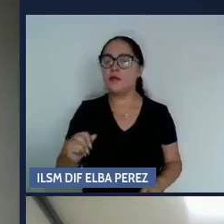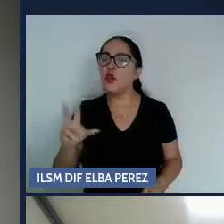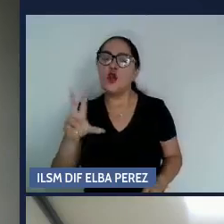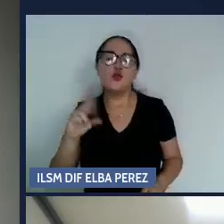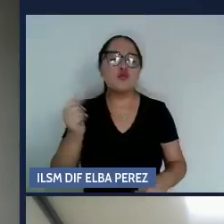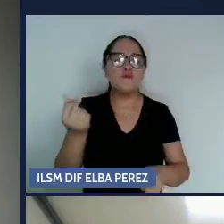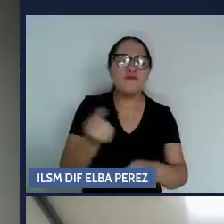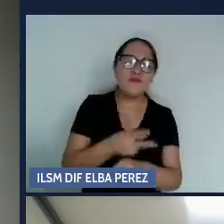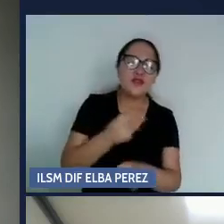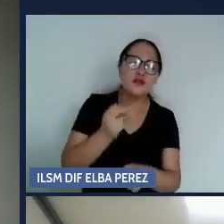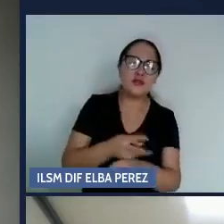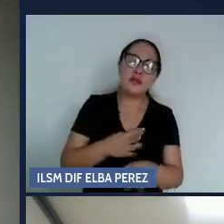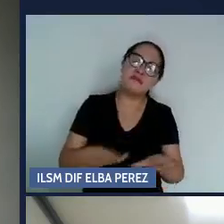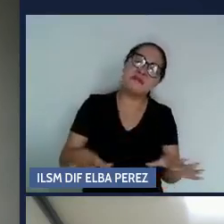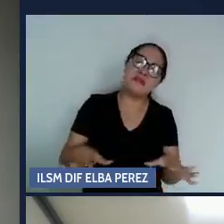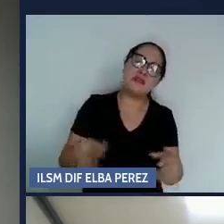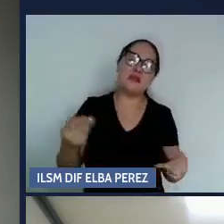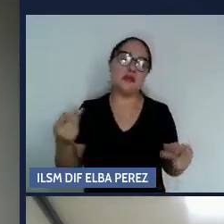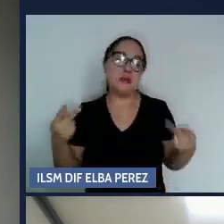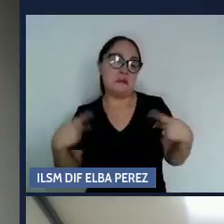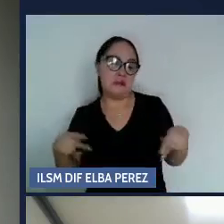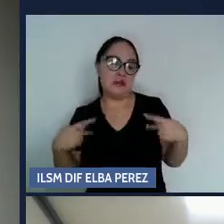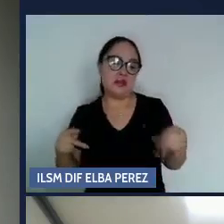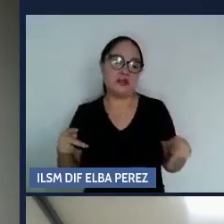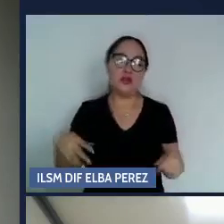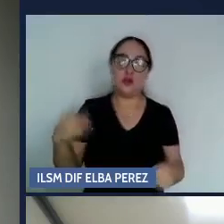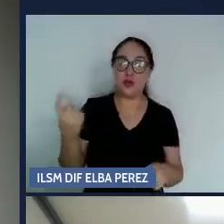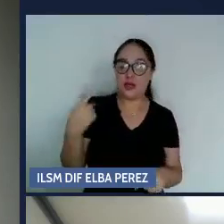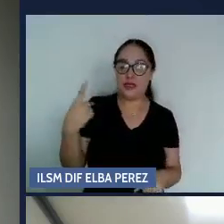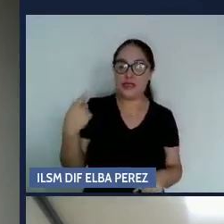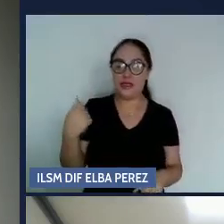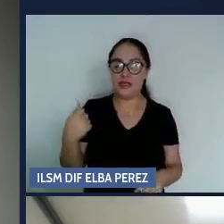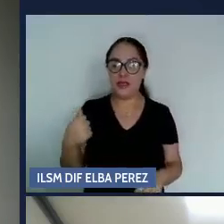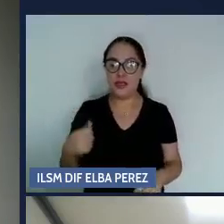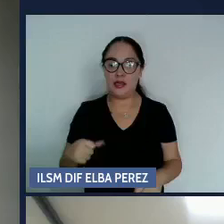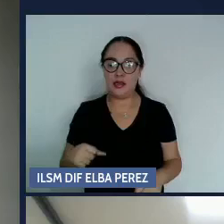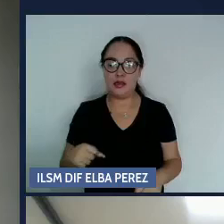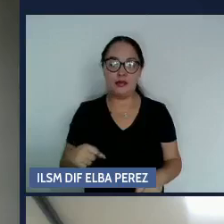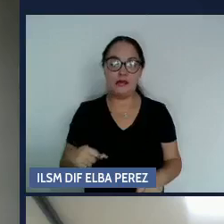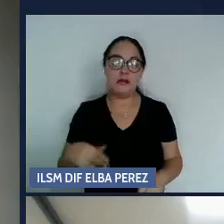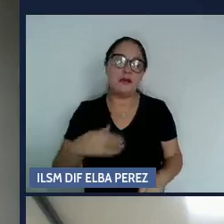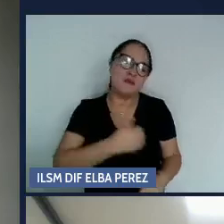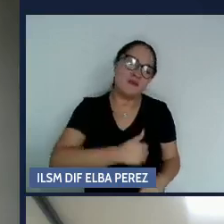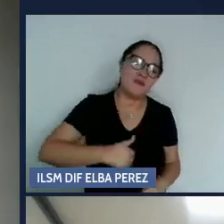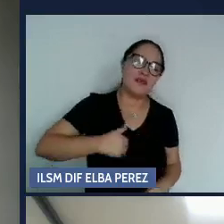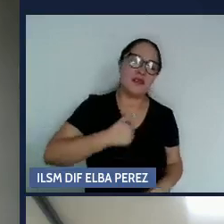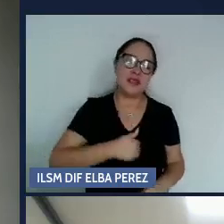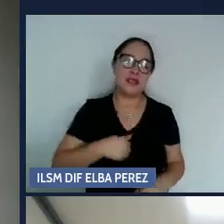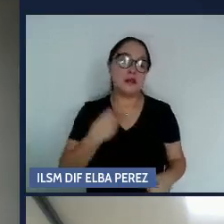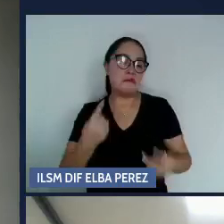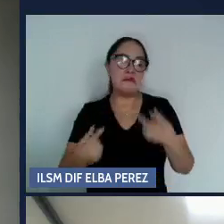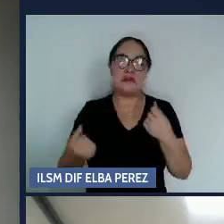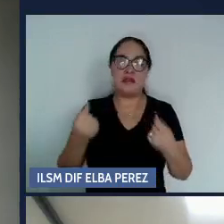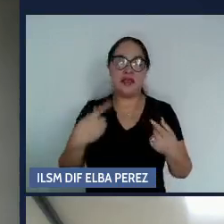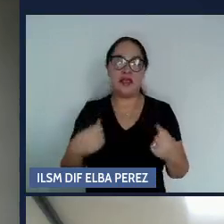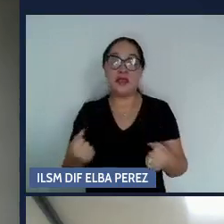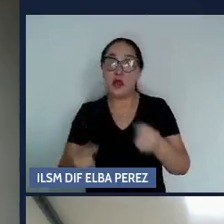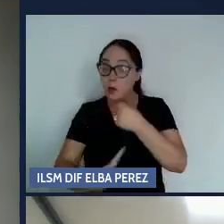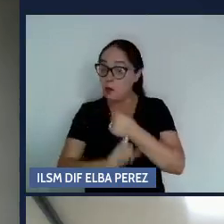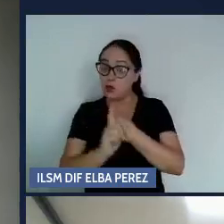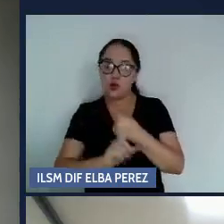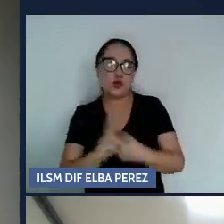del afectado o de la víctima directa el hacerlo. Al decir que no son graves, estamos tratando